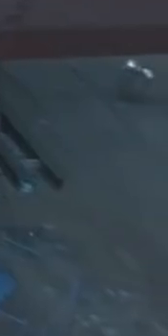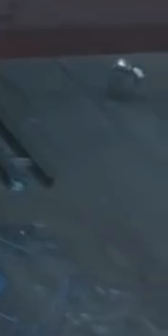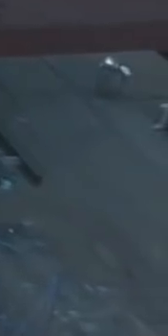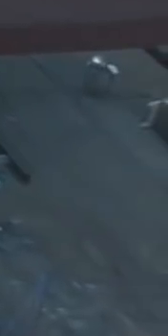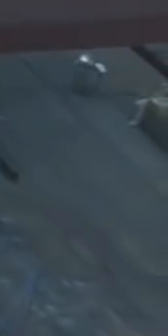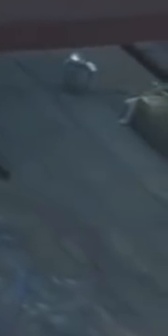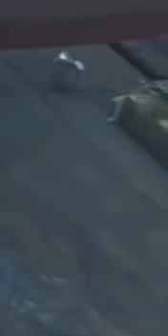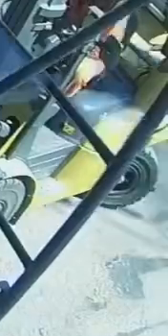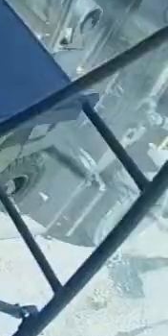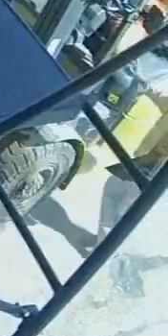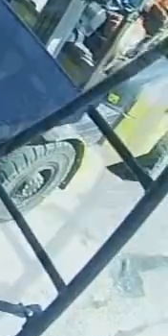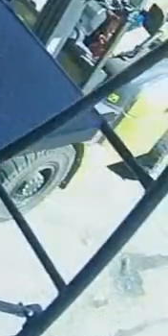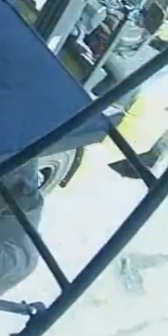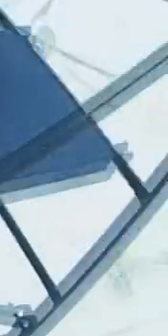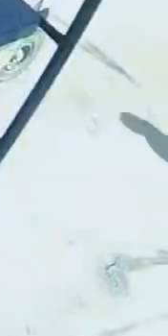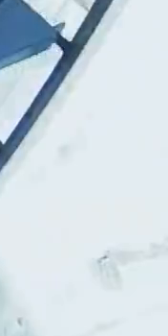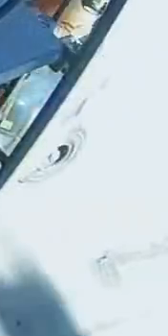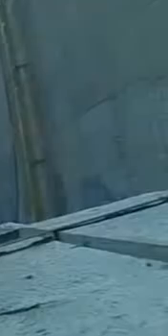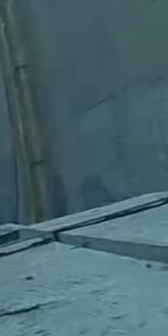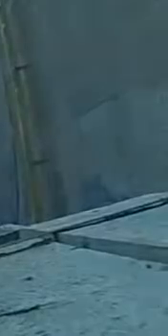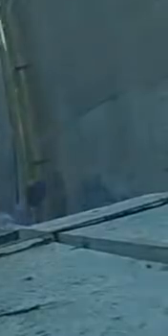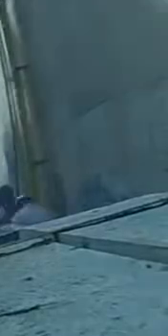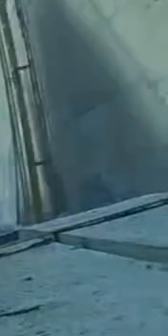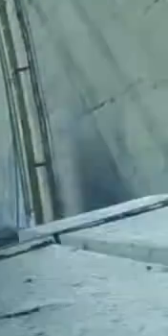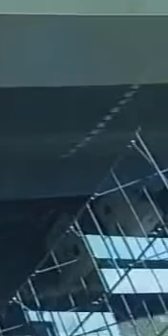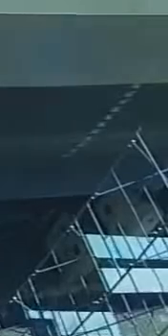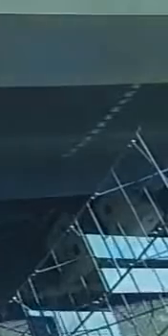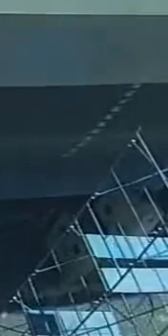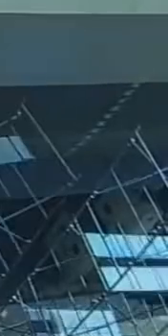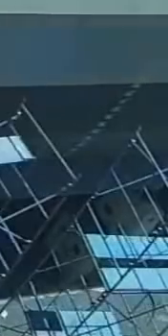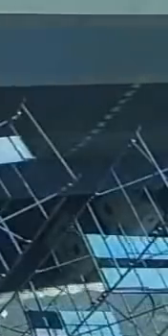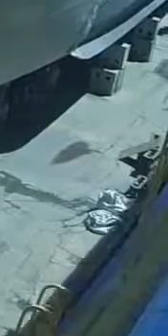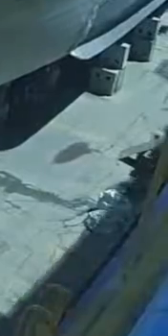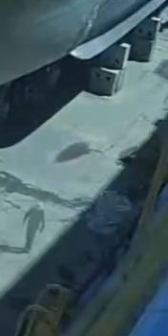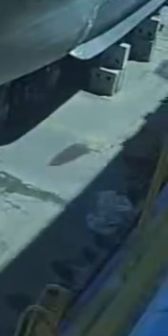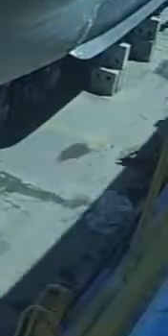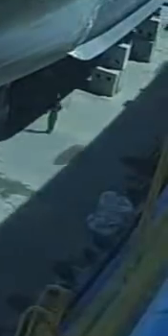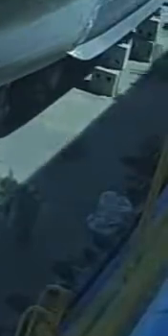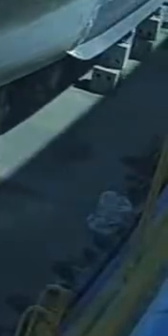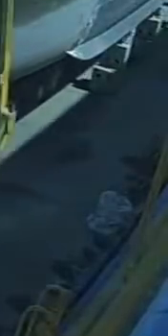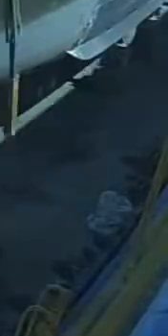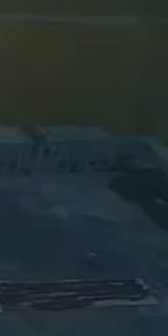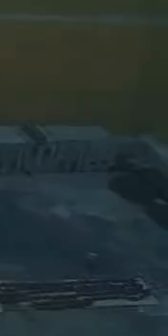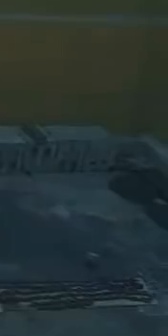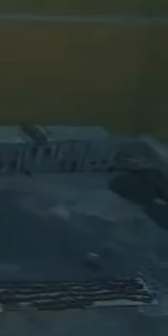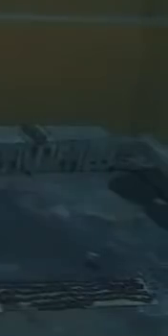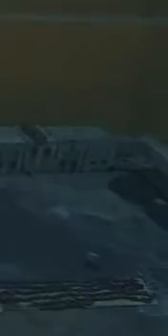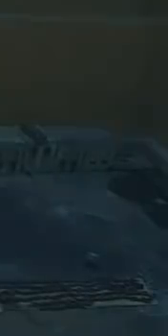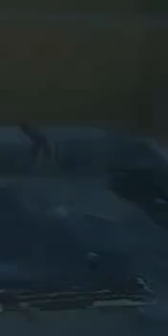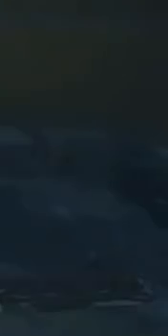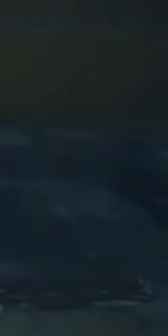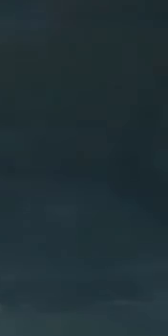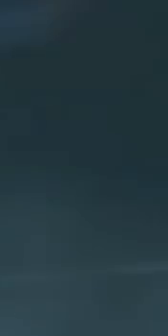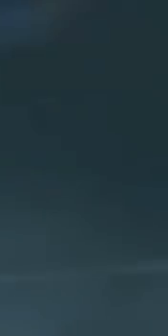la segunda en 6.6%. Y en el 2021 crecerán en 2.9% y 3%.